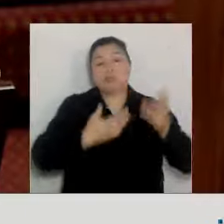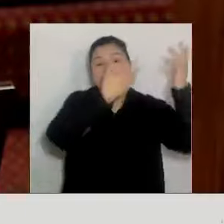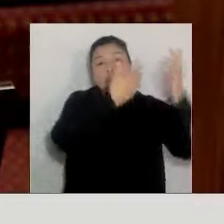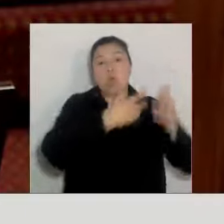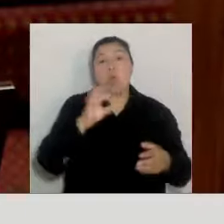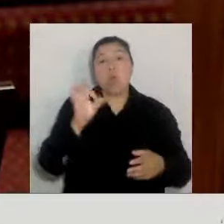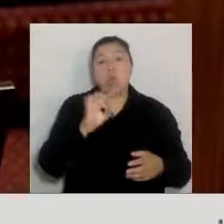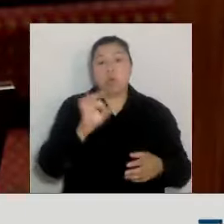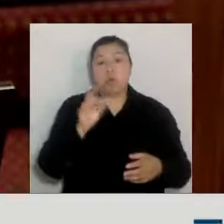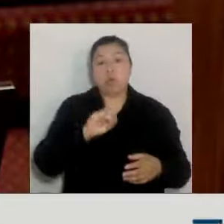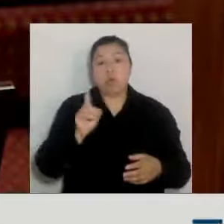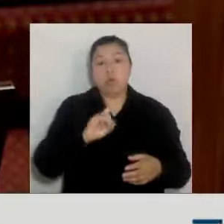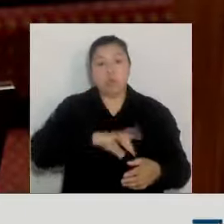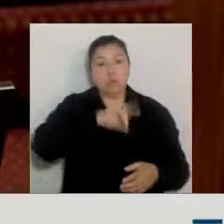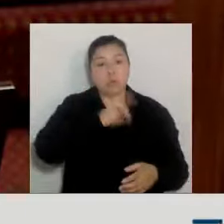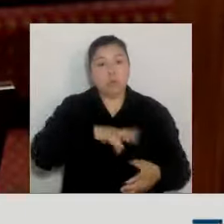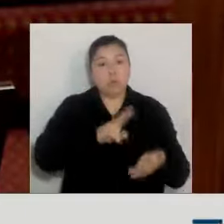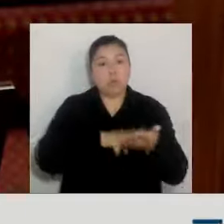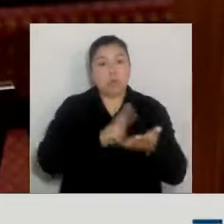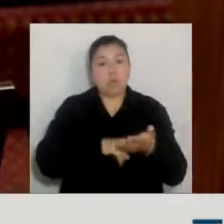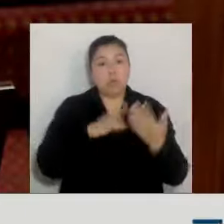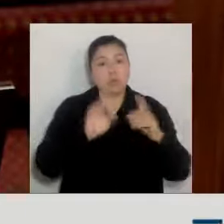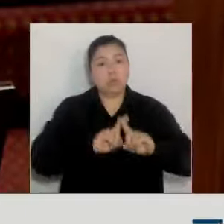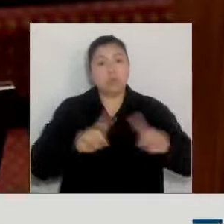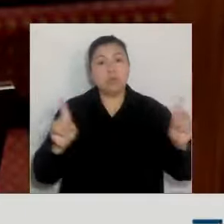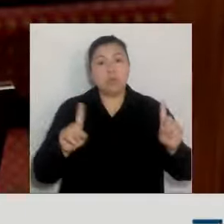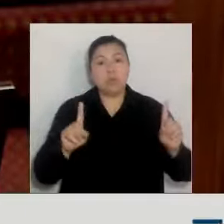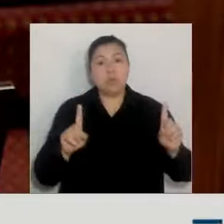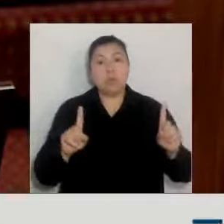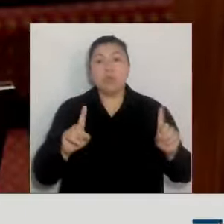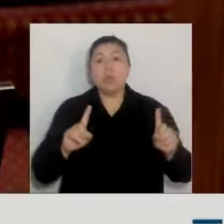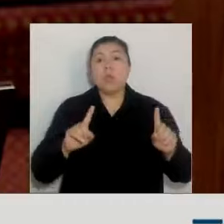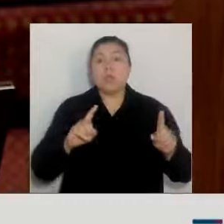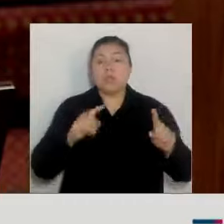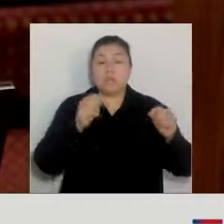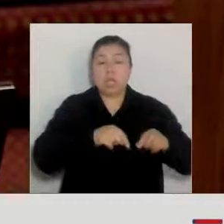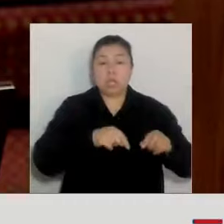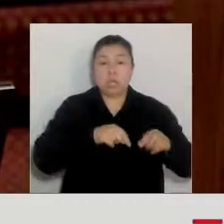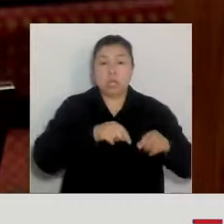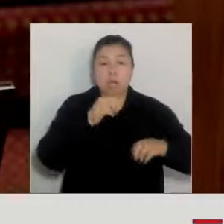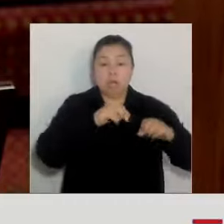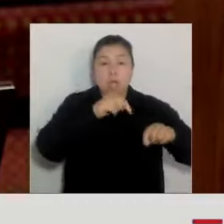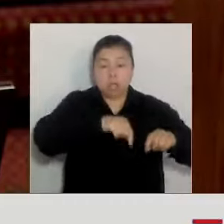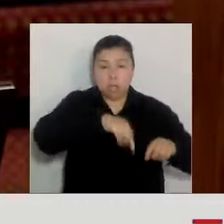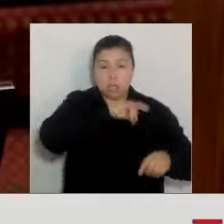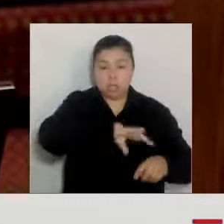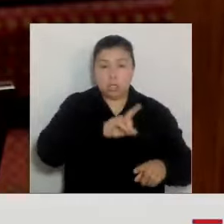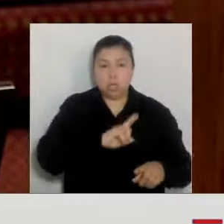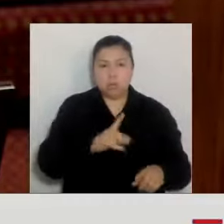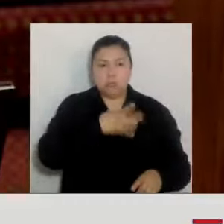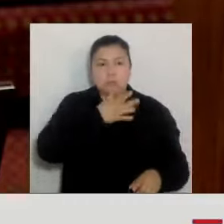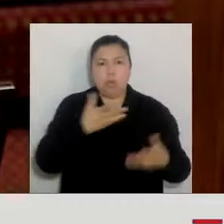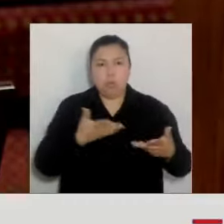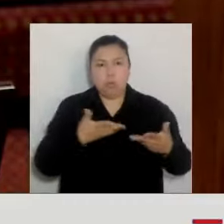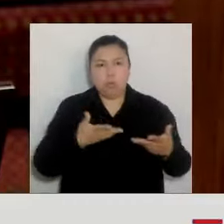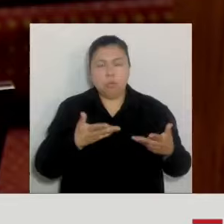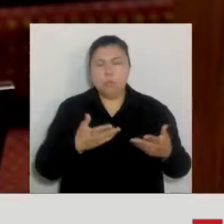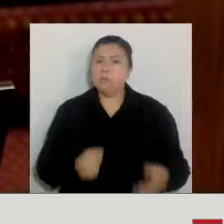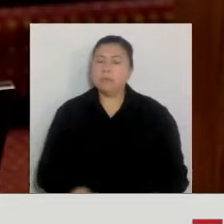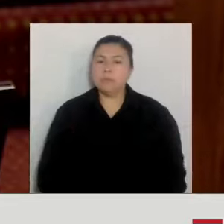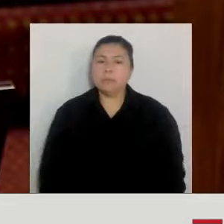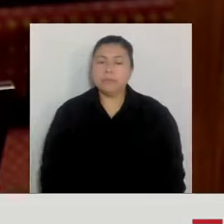chilenos que los porotos Y la verdad cosa que los porotos ya no se producen en chile no sabemos Con qué se producen eh Por lo